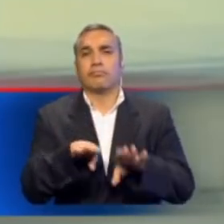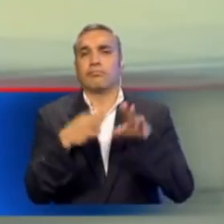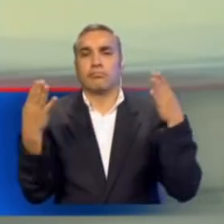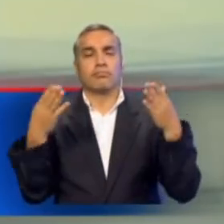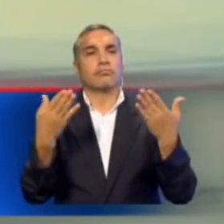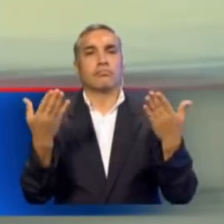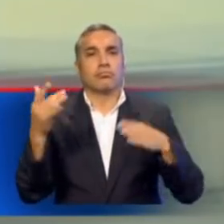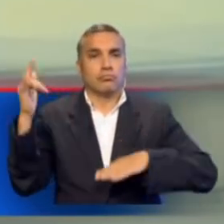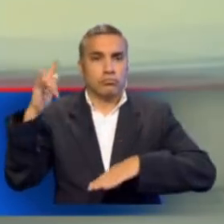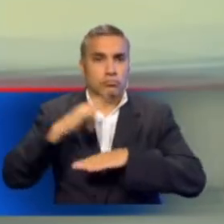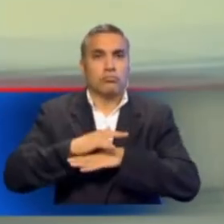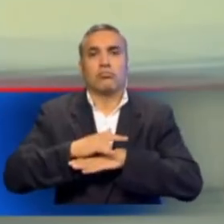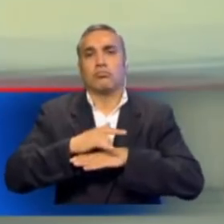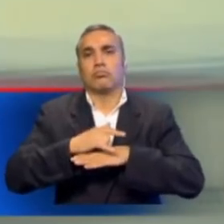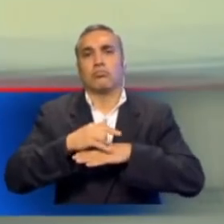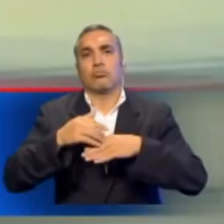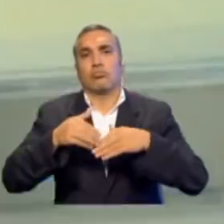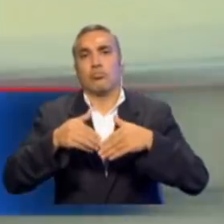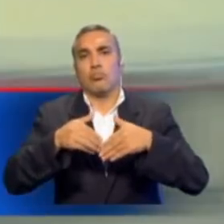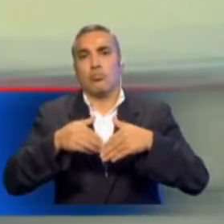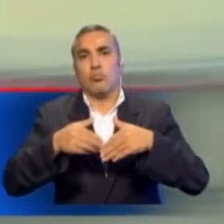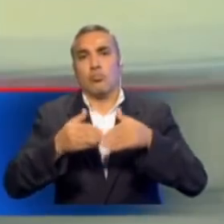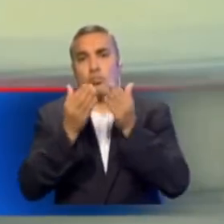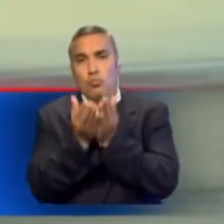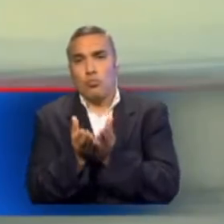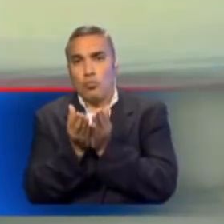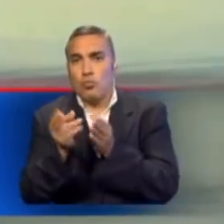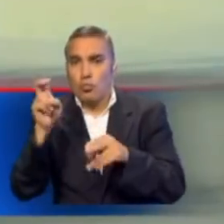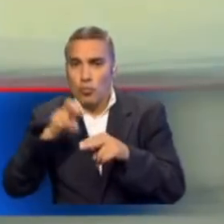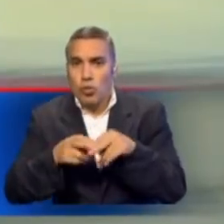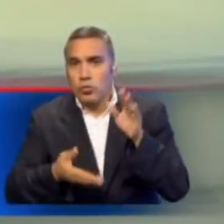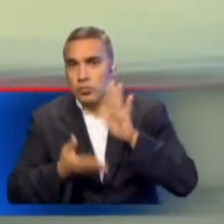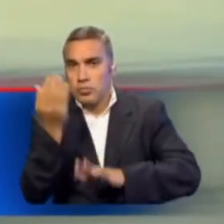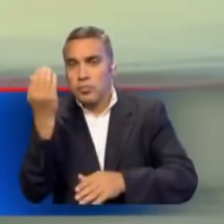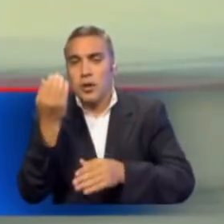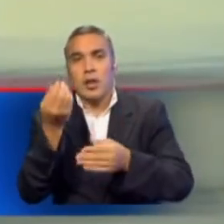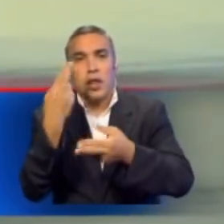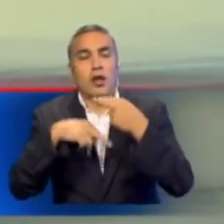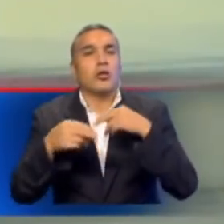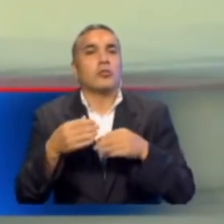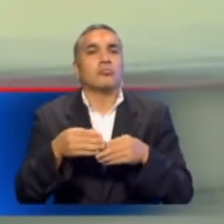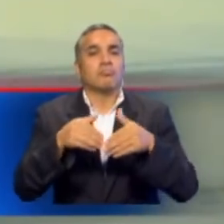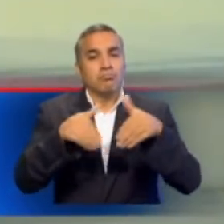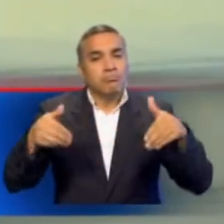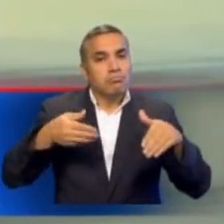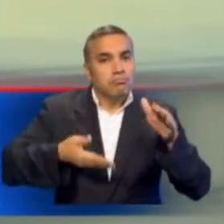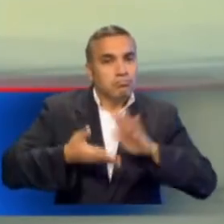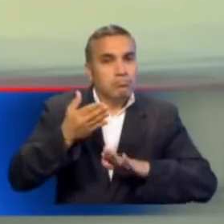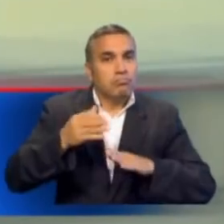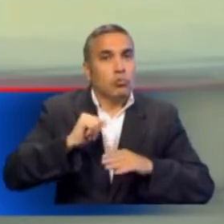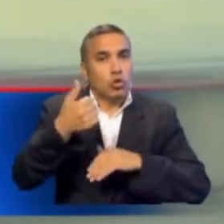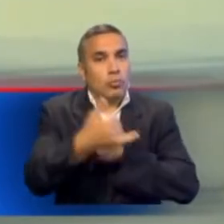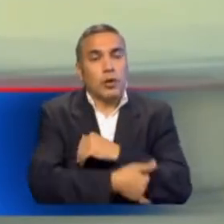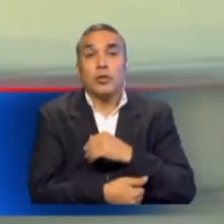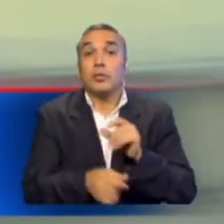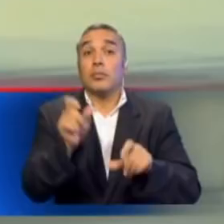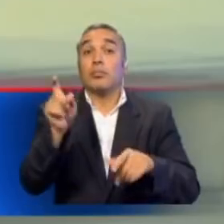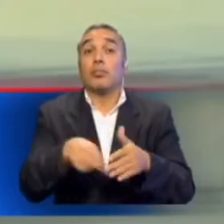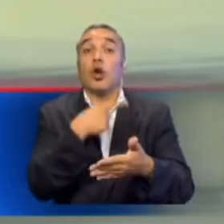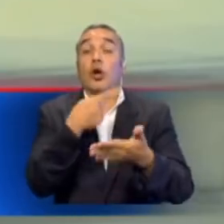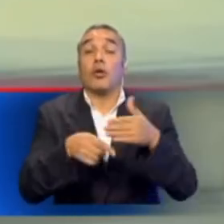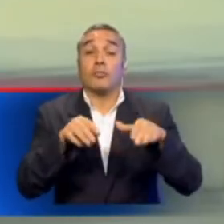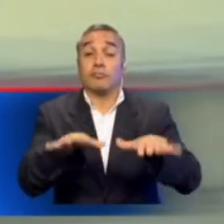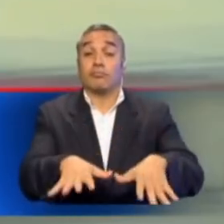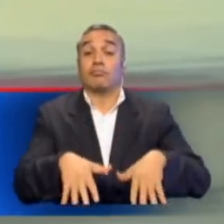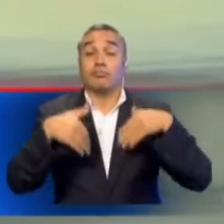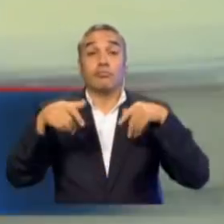los puertos, aeropuertos, pasos fronterizos para actividades productivas y comerciales. Están prohibidas las aglomeraciones y fiestas